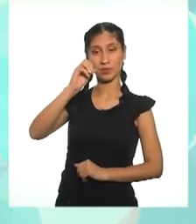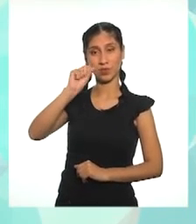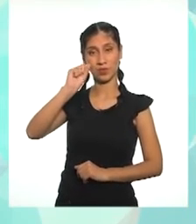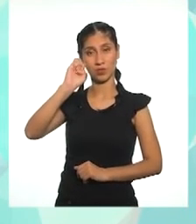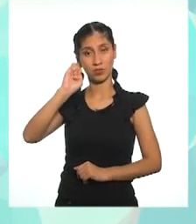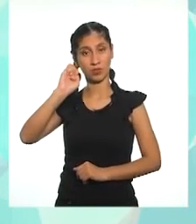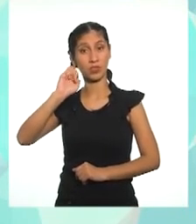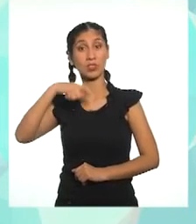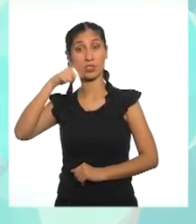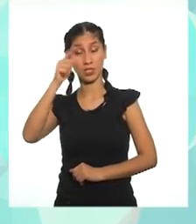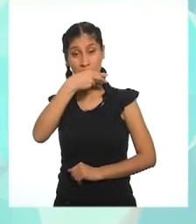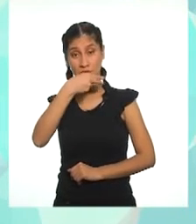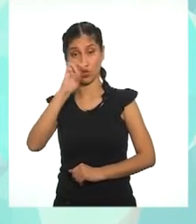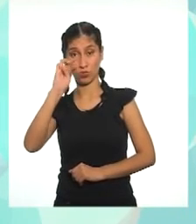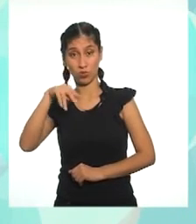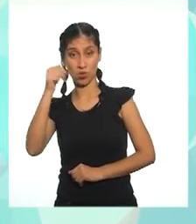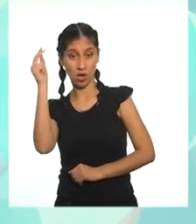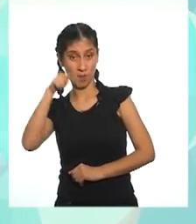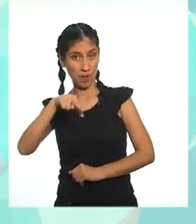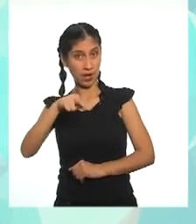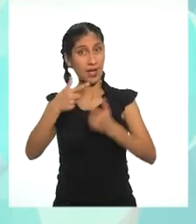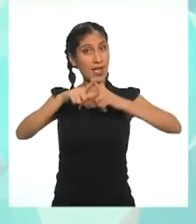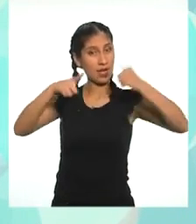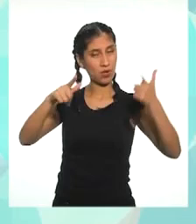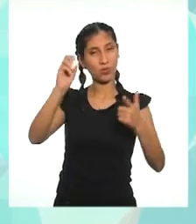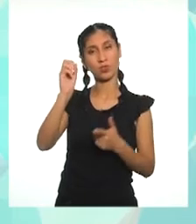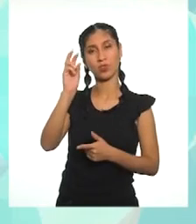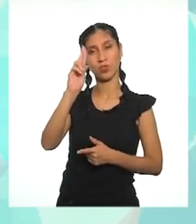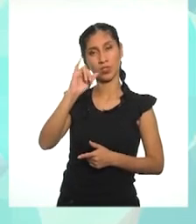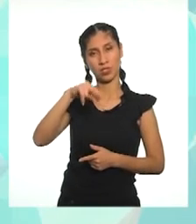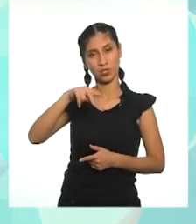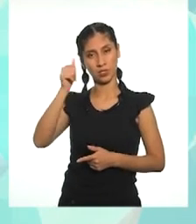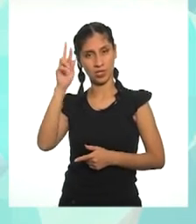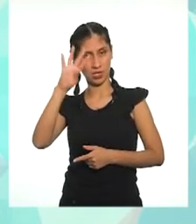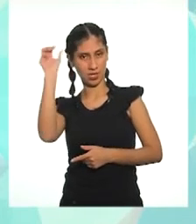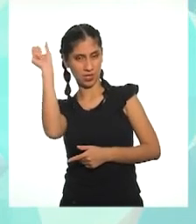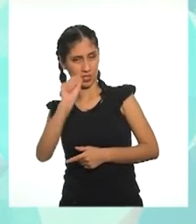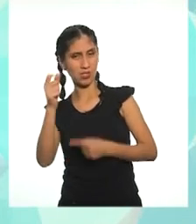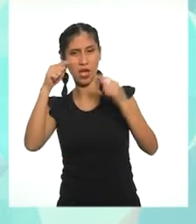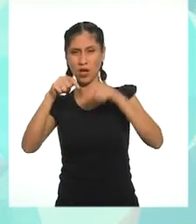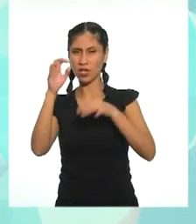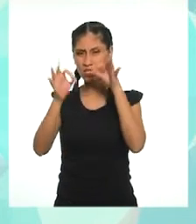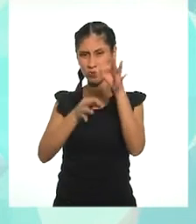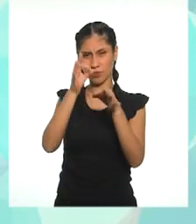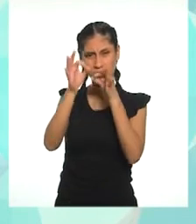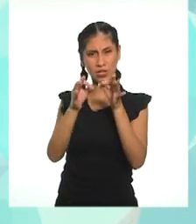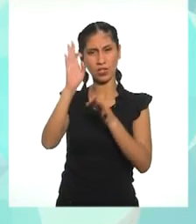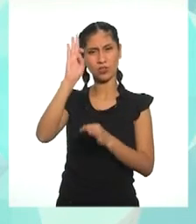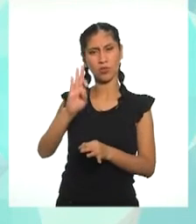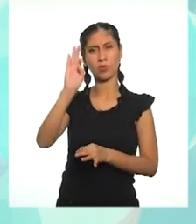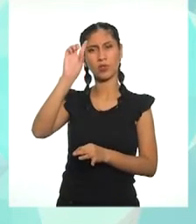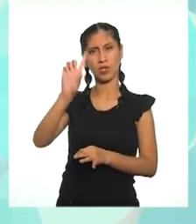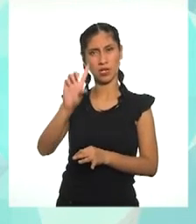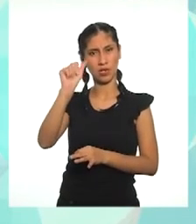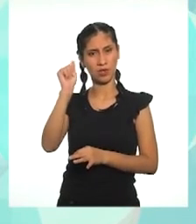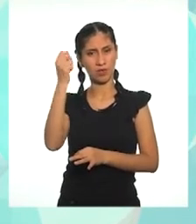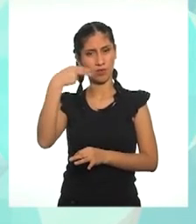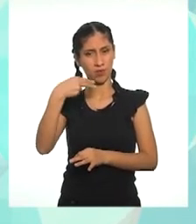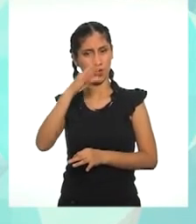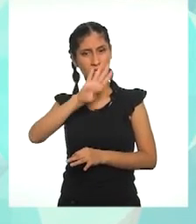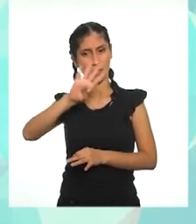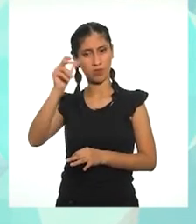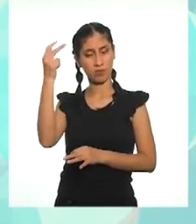Turpo, cineasta en lenguas originarias. En esta oportunidad vamos a hablar sobre el flashback y el flash forward.